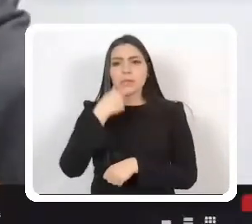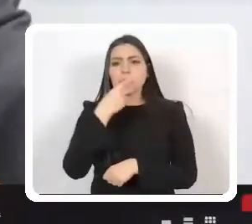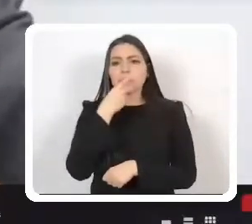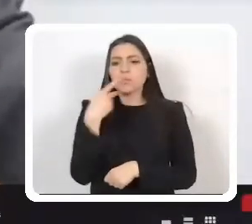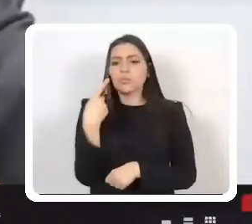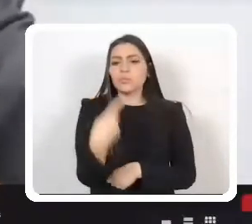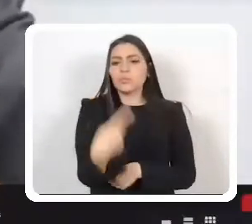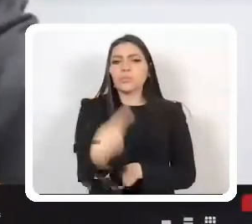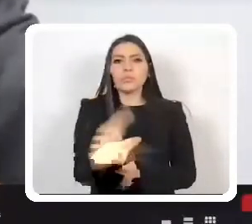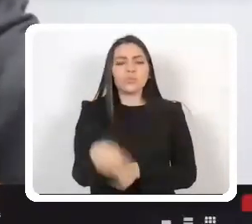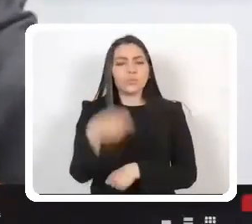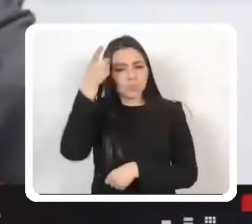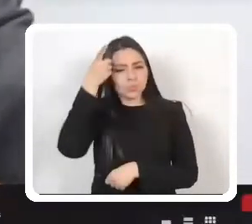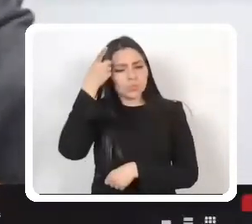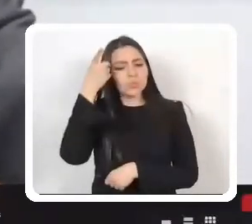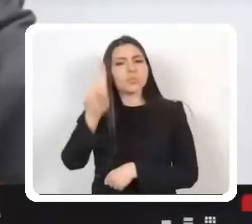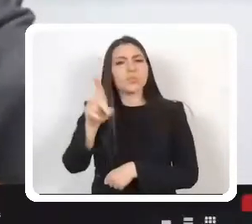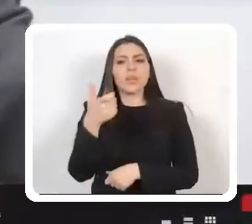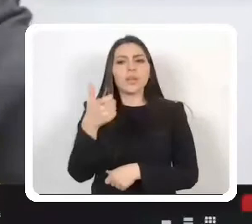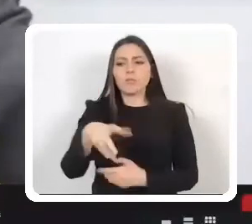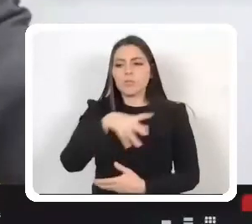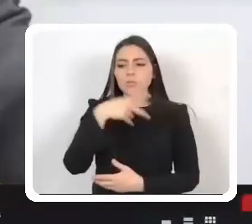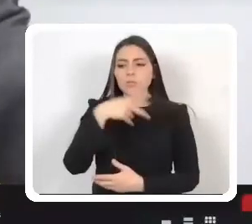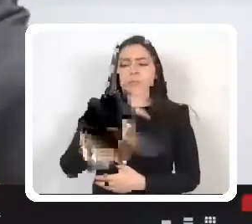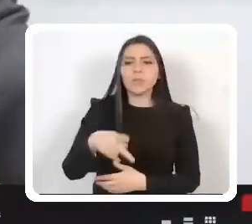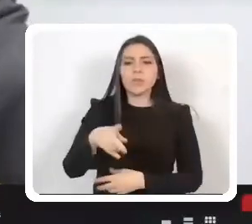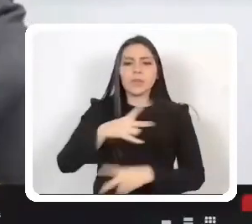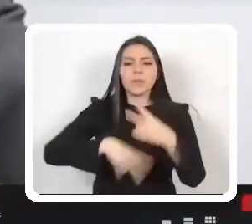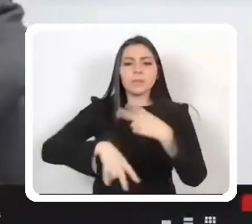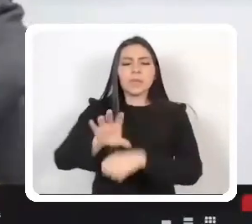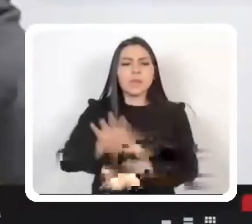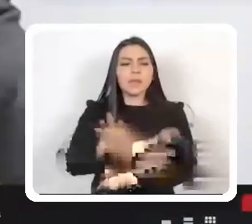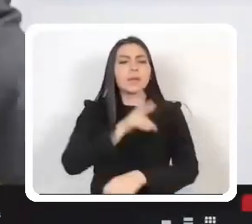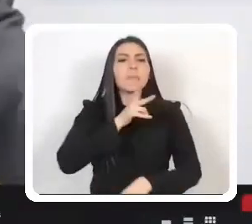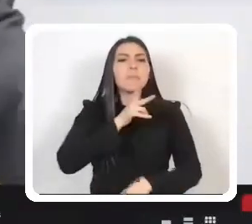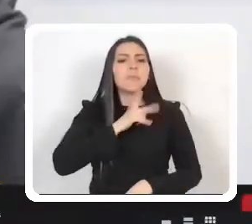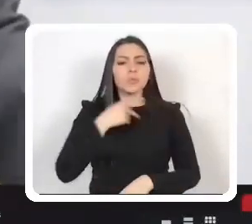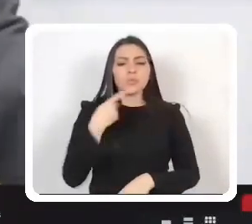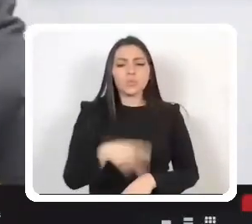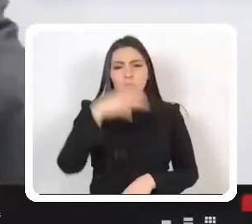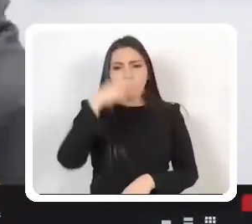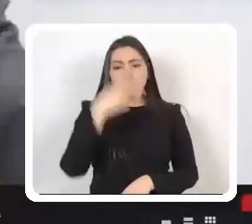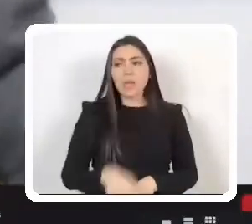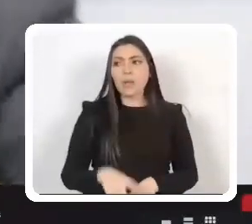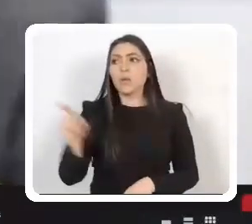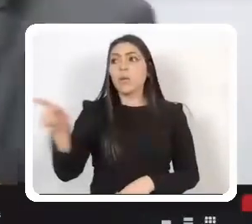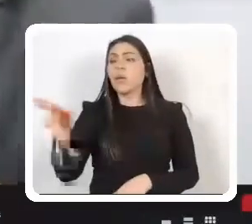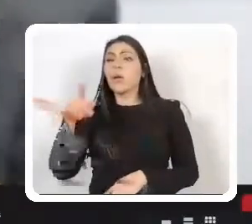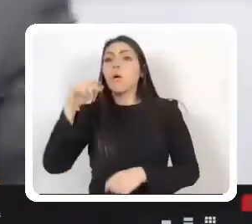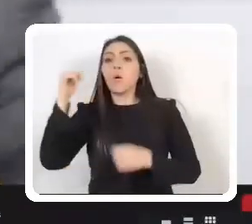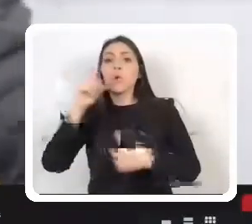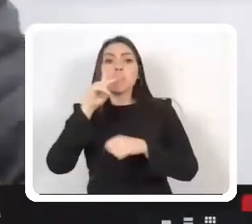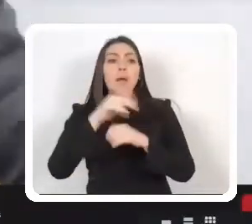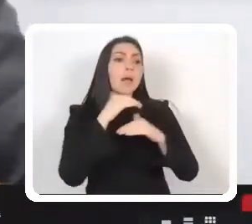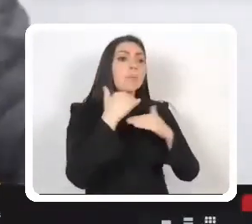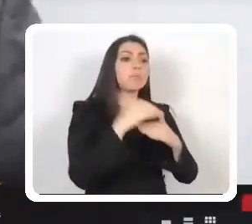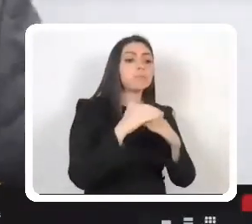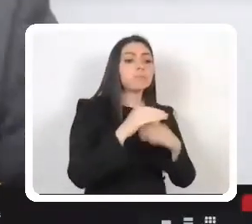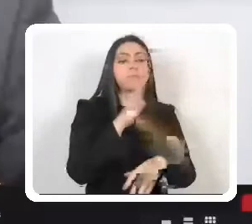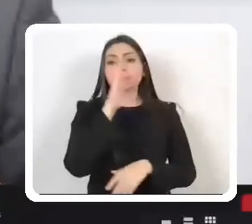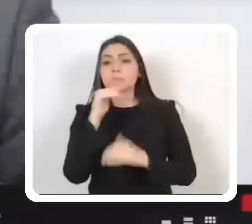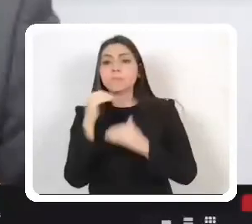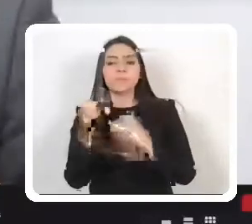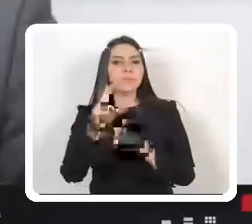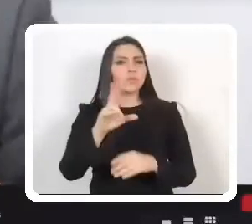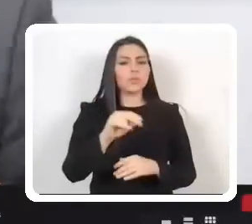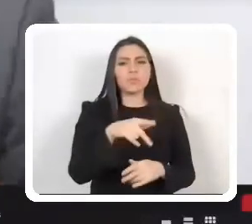energética de México, que no puede ser reducida, limitada o condicionada. Con la nacionalización de la